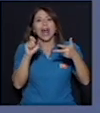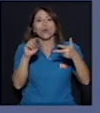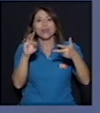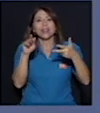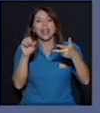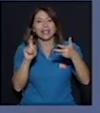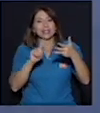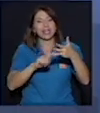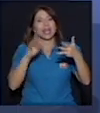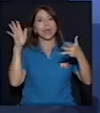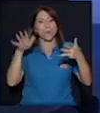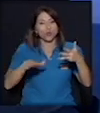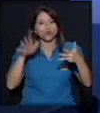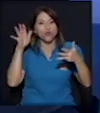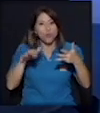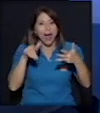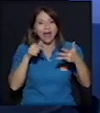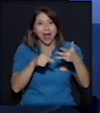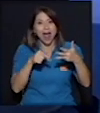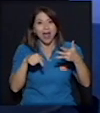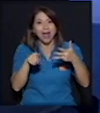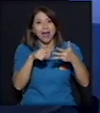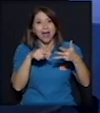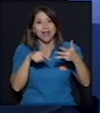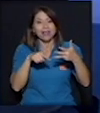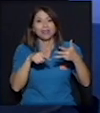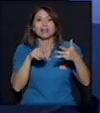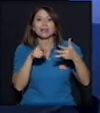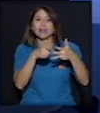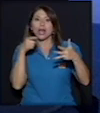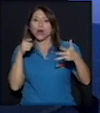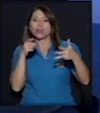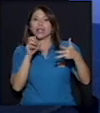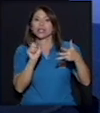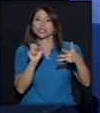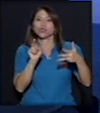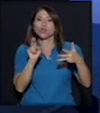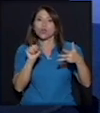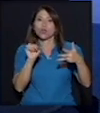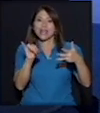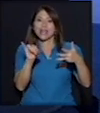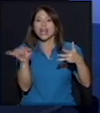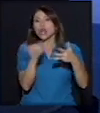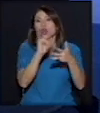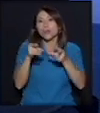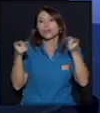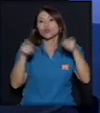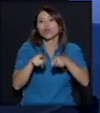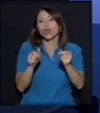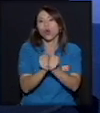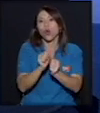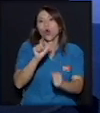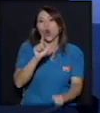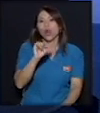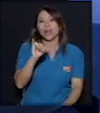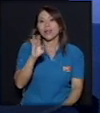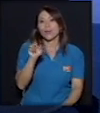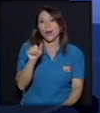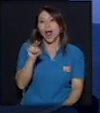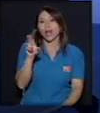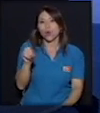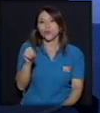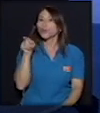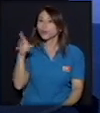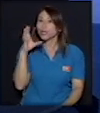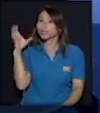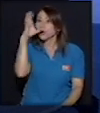musulmana de corte suní, por ejemplo, que hay ahí. Y lo mismo sucedió con Líbano. Dese cuenta que tiene usted una serie